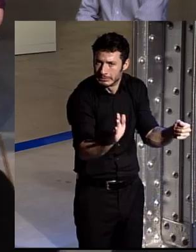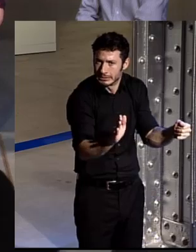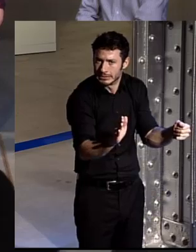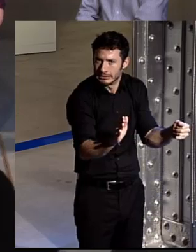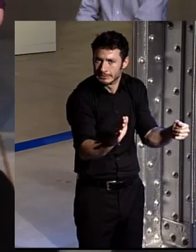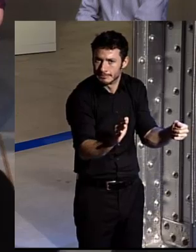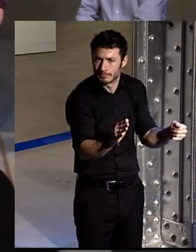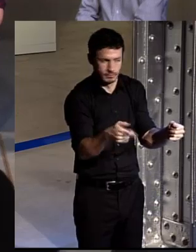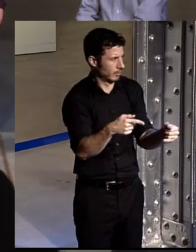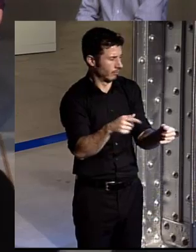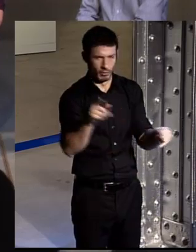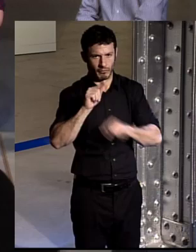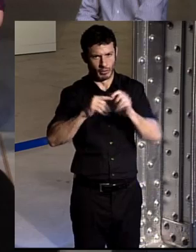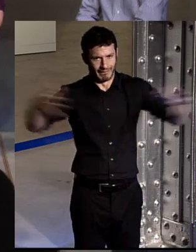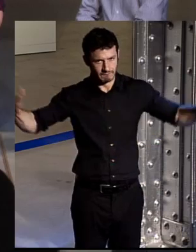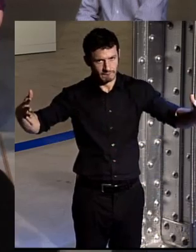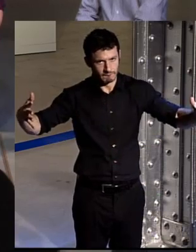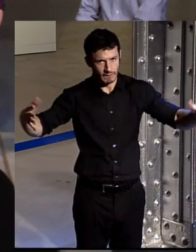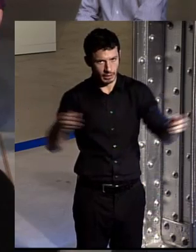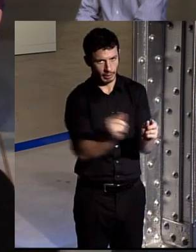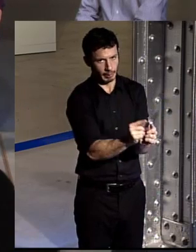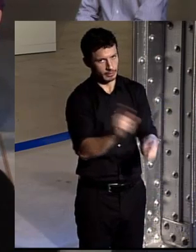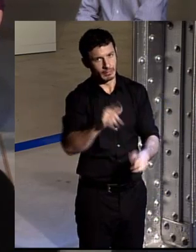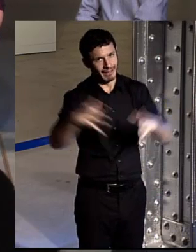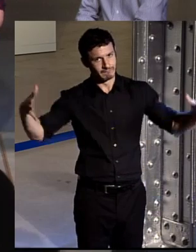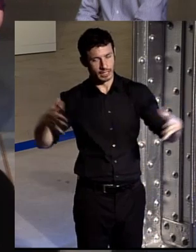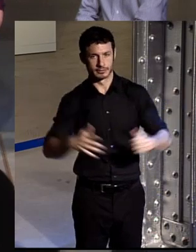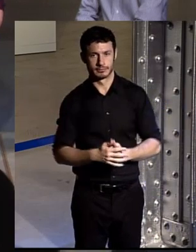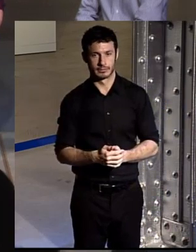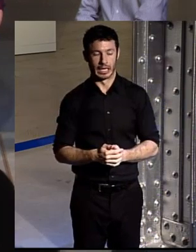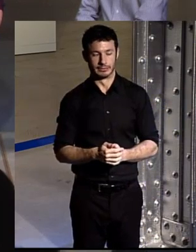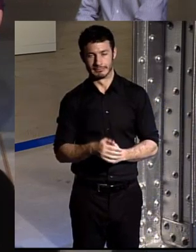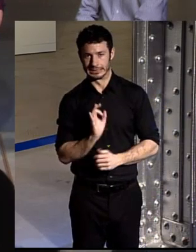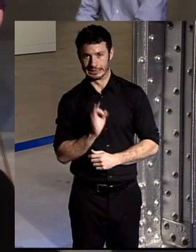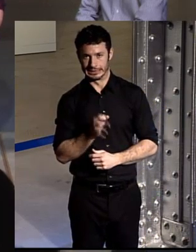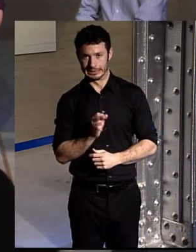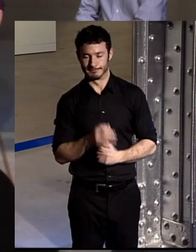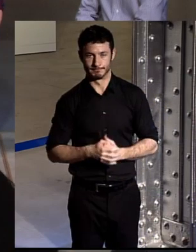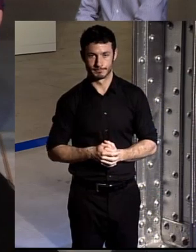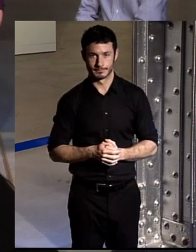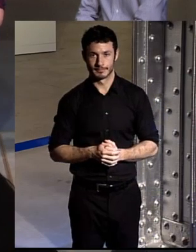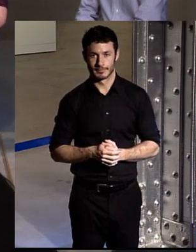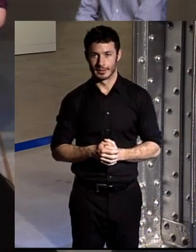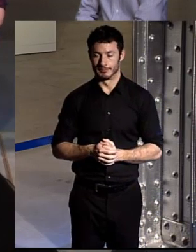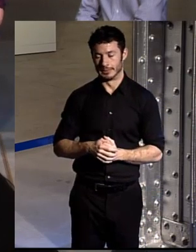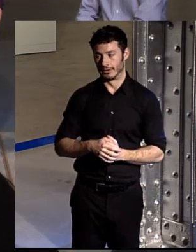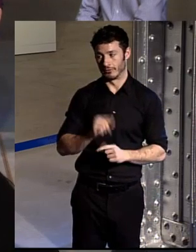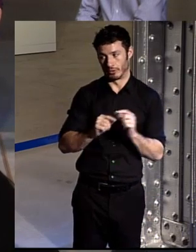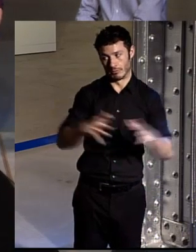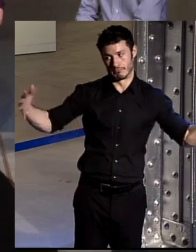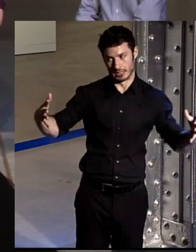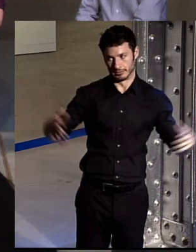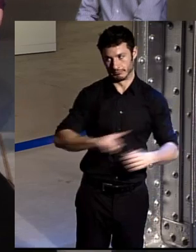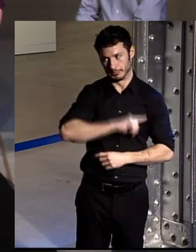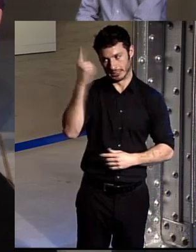enorme. Ah, es enorme, vale. Eran 2 virus, Vale, vale. era Vale, sí. No, sí, claro, por el tocho. Vaccinia es de lo más grande que hay. Es lo más grande Pero que